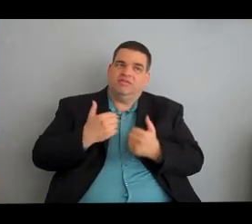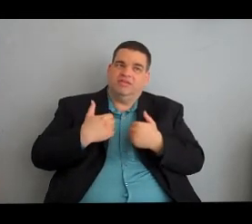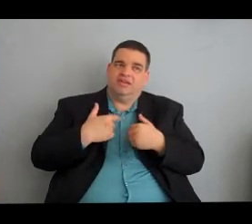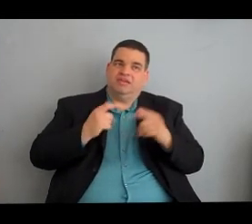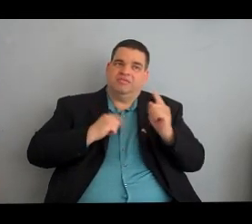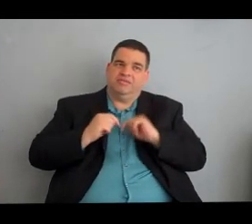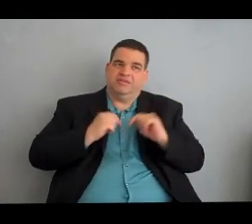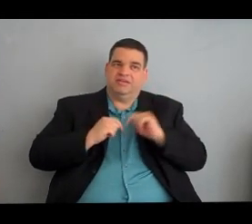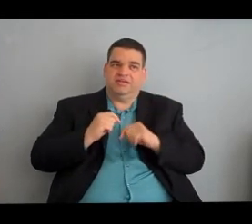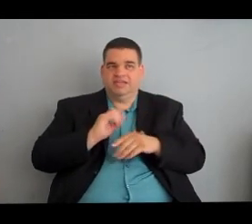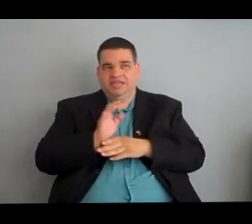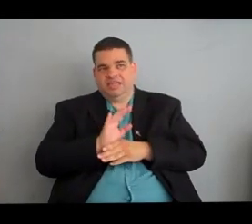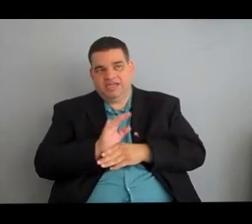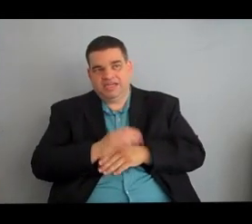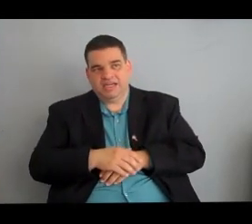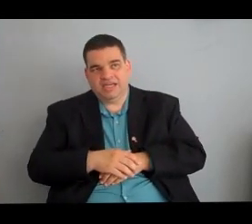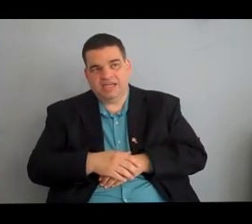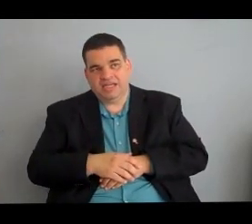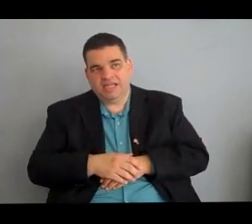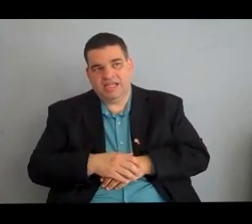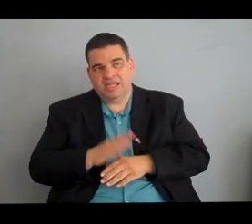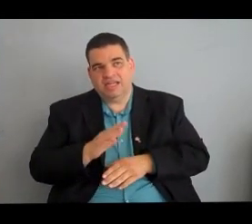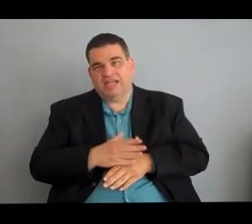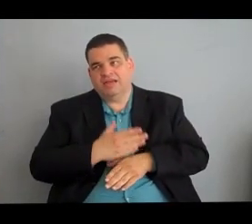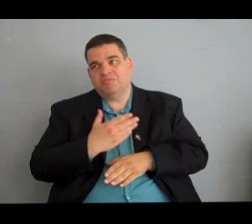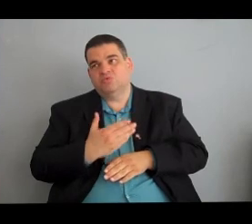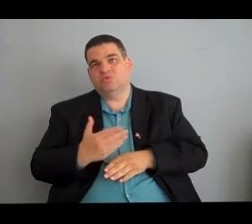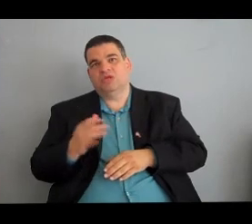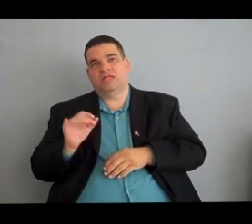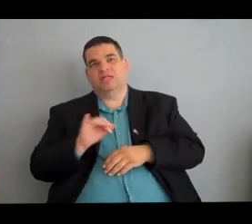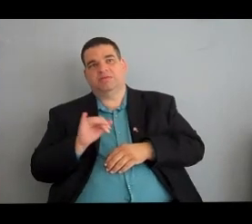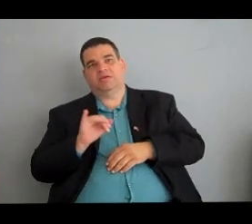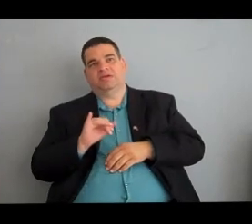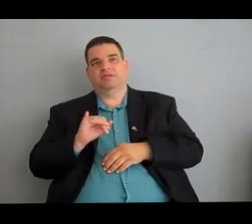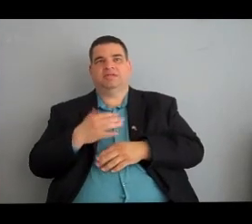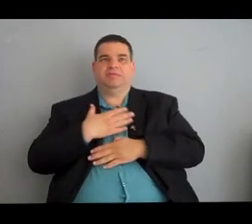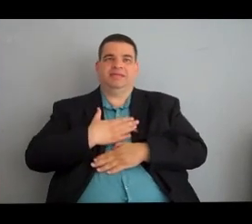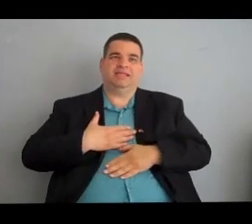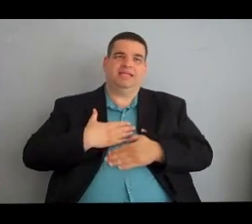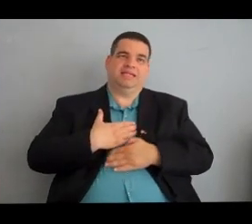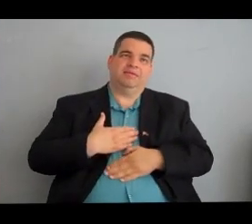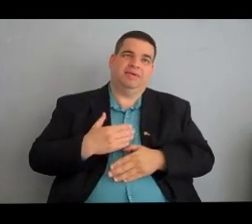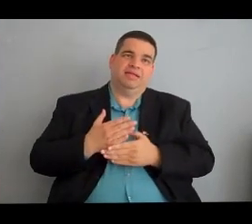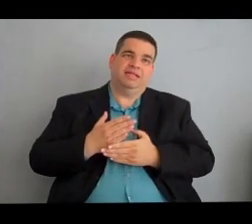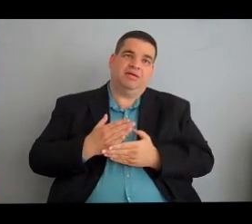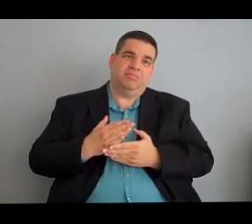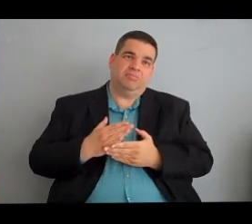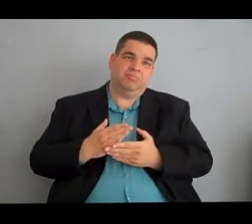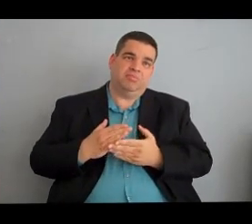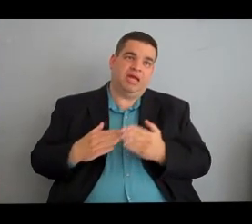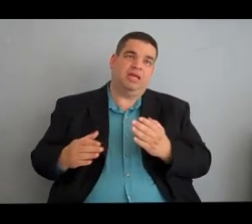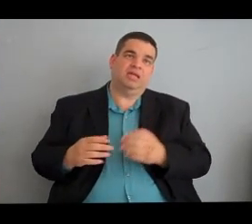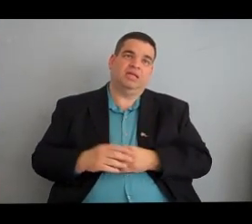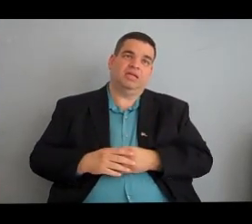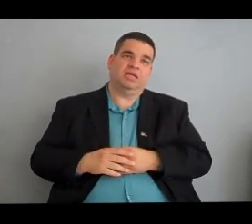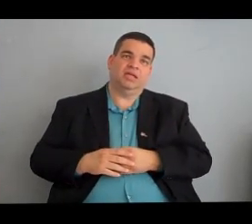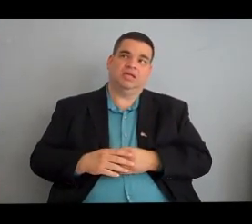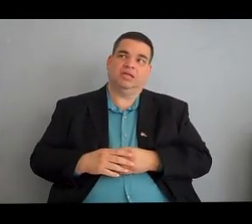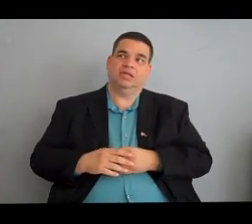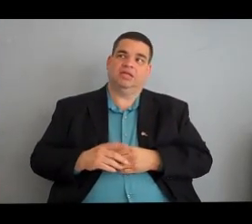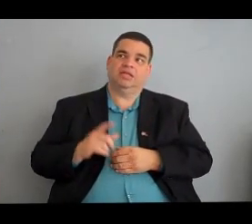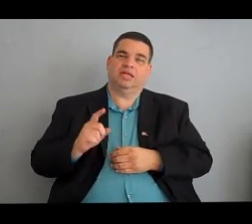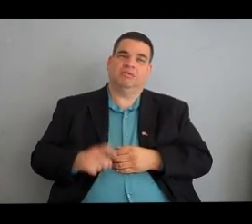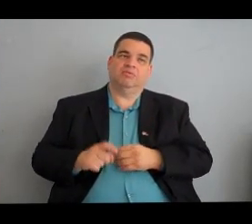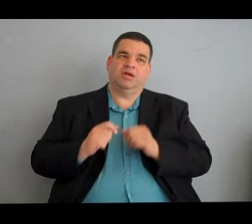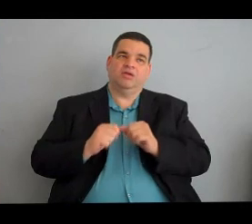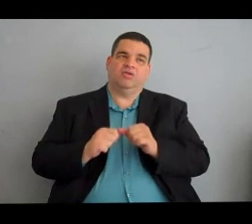No es fácil. Lo que se llama entertainment en esta parte, pues estamos obligados a seguir. Y